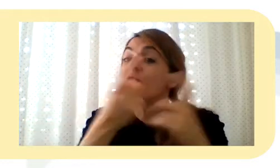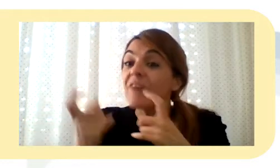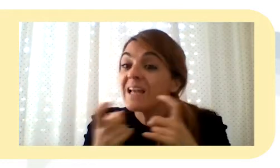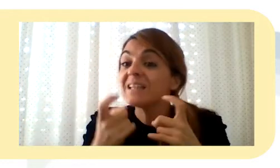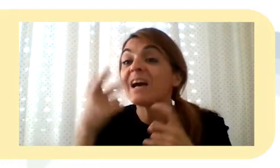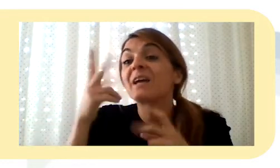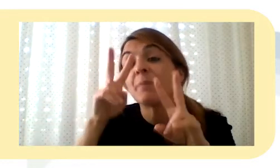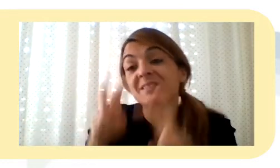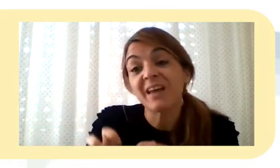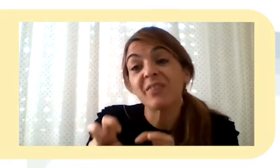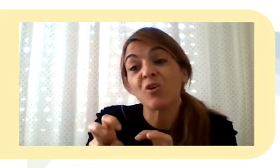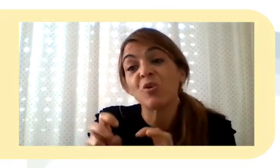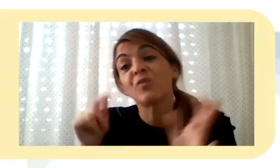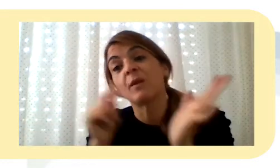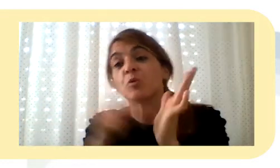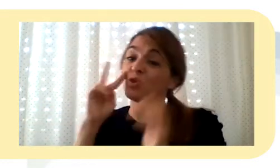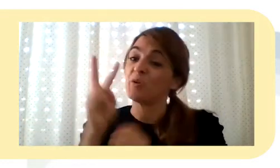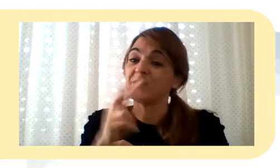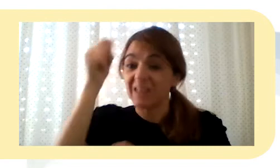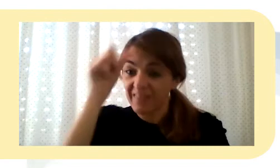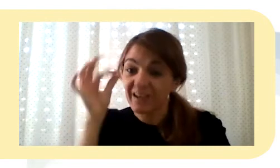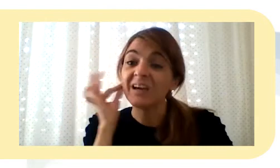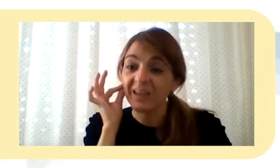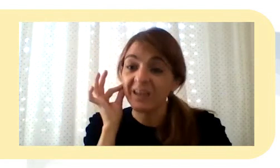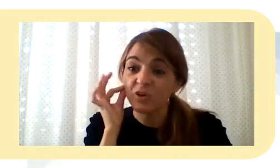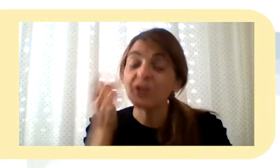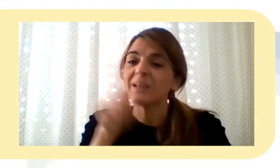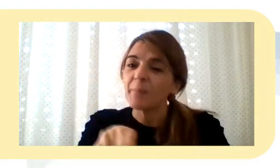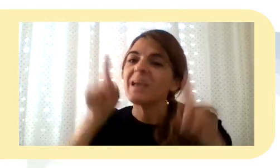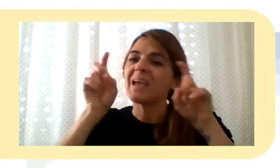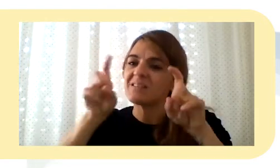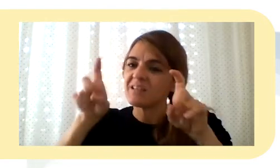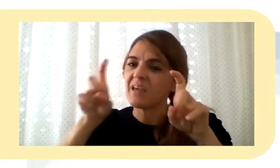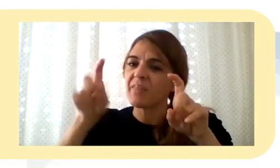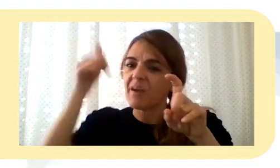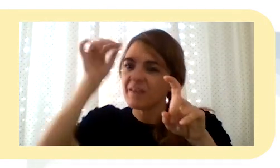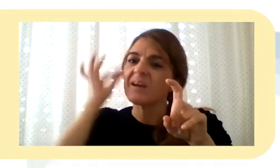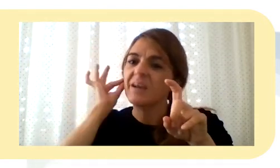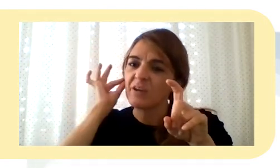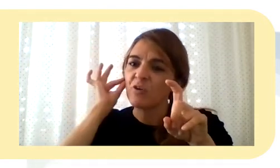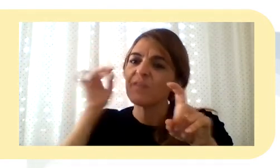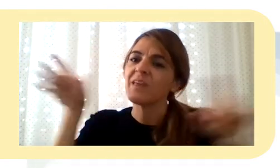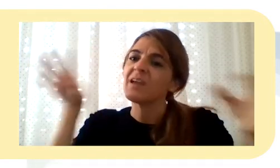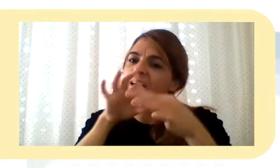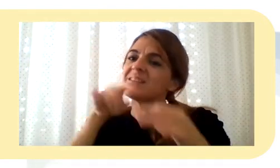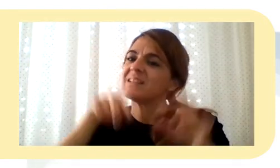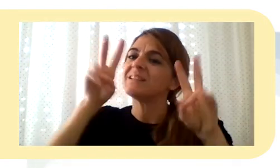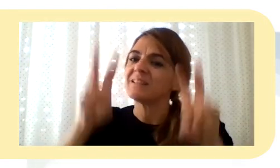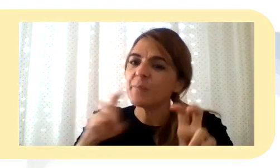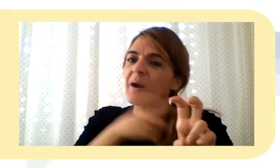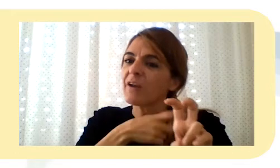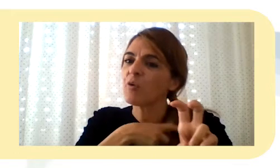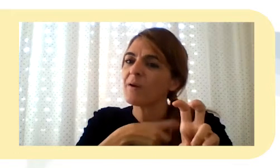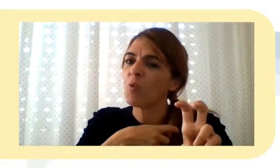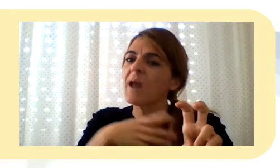investigación desde la perspectiva de género, falta enseñanza desde la perspectiva de género sobre el tema de las cardiovasculares y falta que